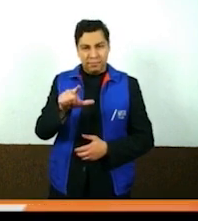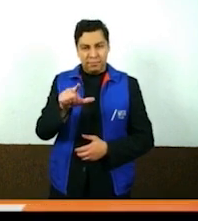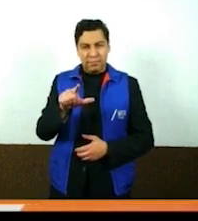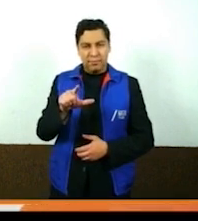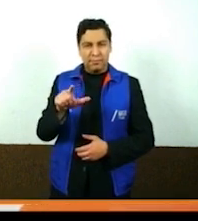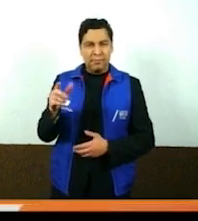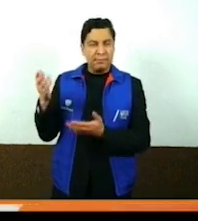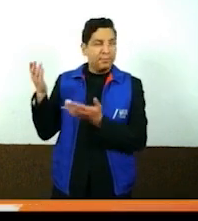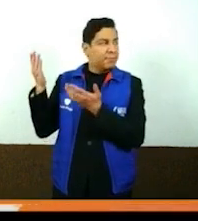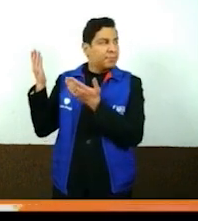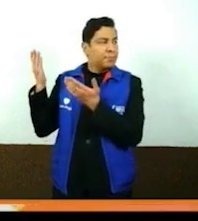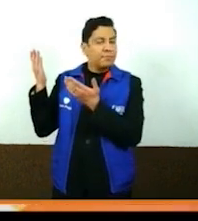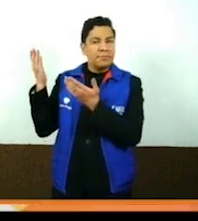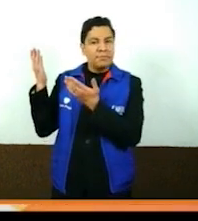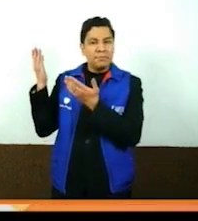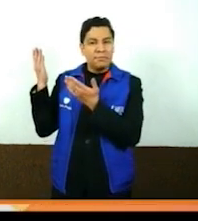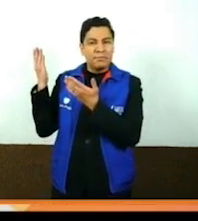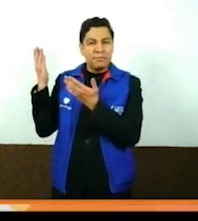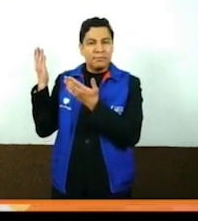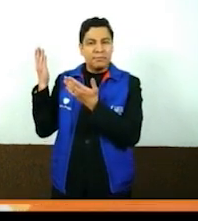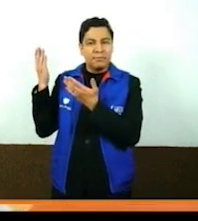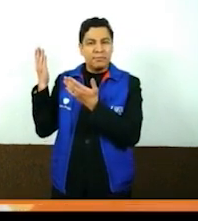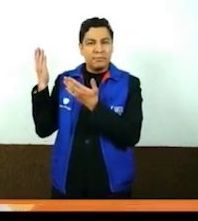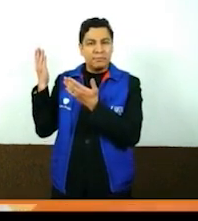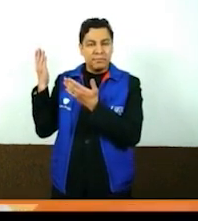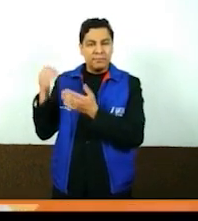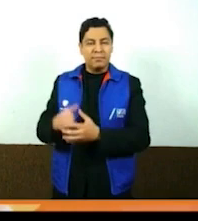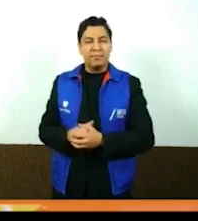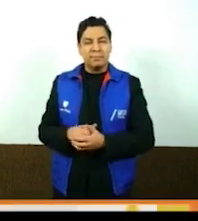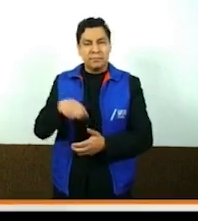Daniela Shirley Escamilla Jiménez,